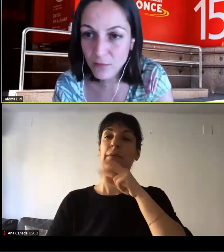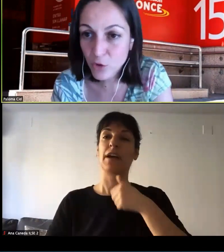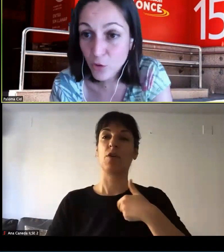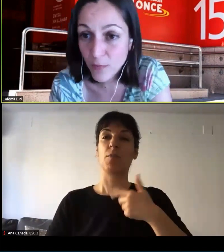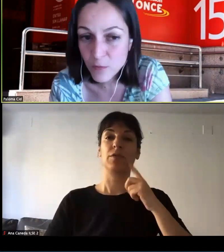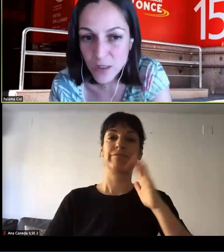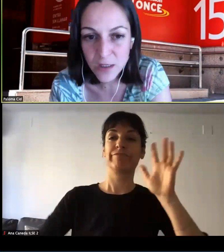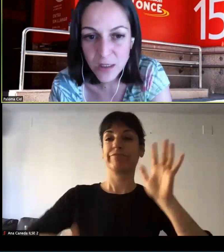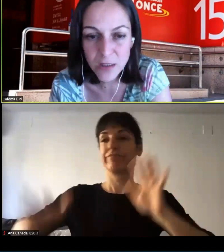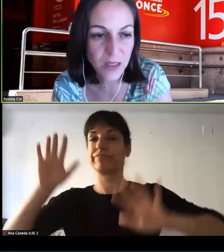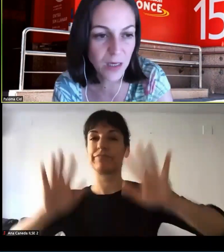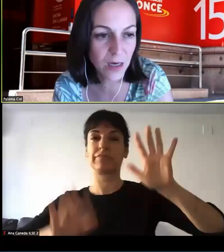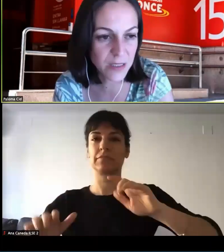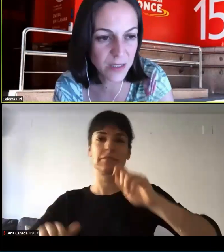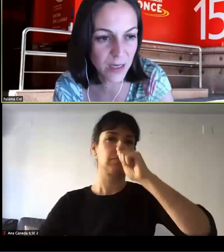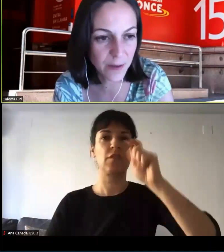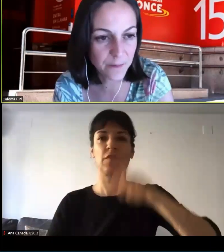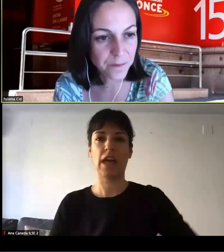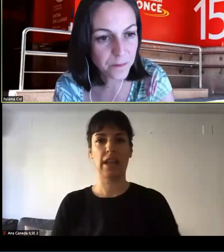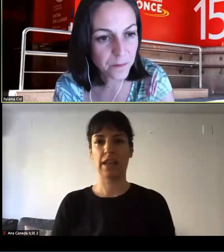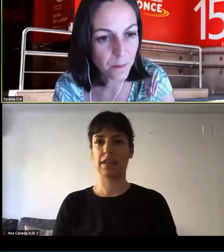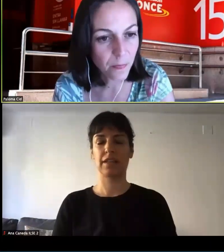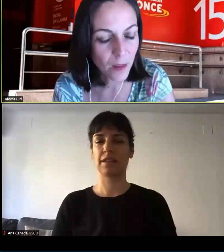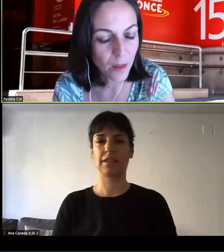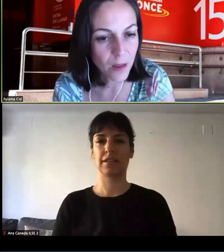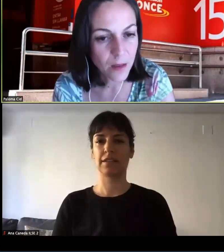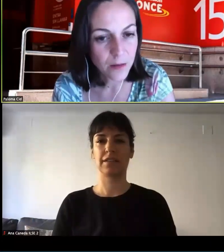funciona. No vamos a transmitir el mensaje.